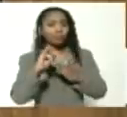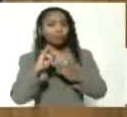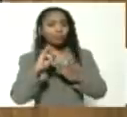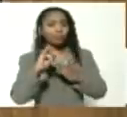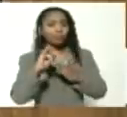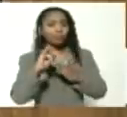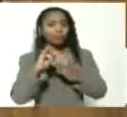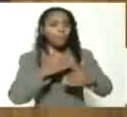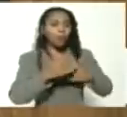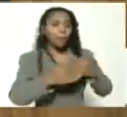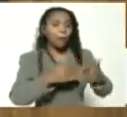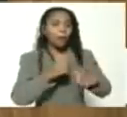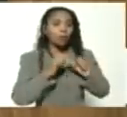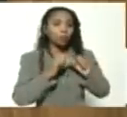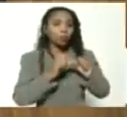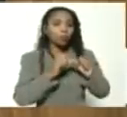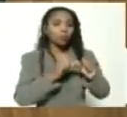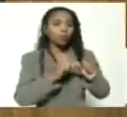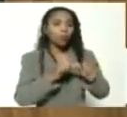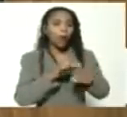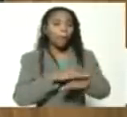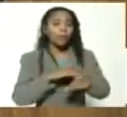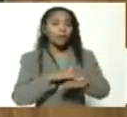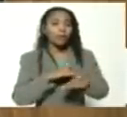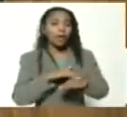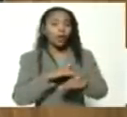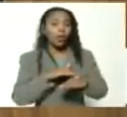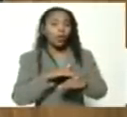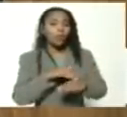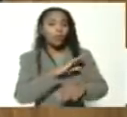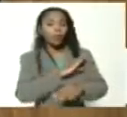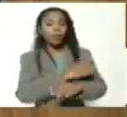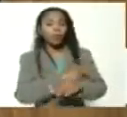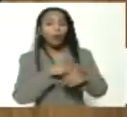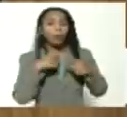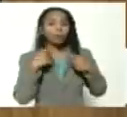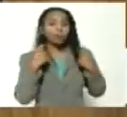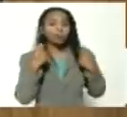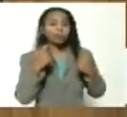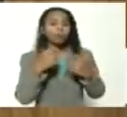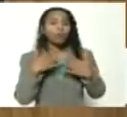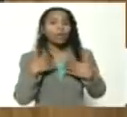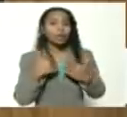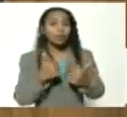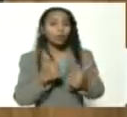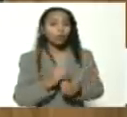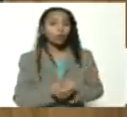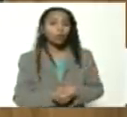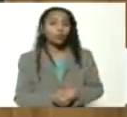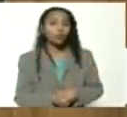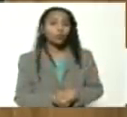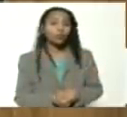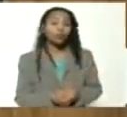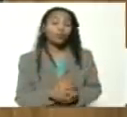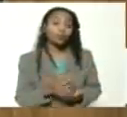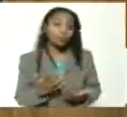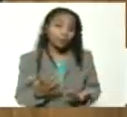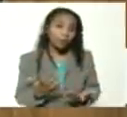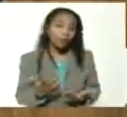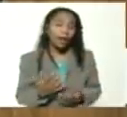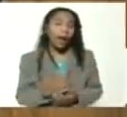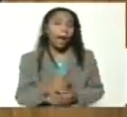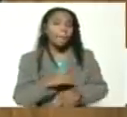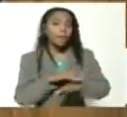de detención permanentemente por el Ministerio del Poder Popular para la Salud y el Ministerio del